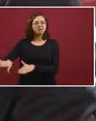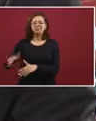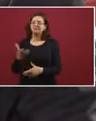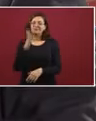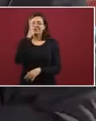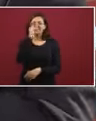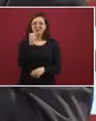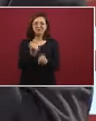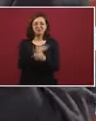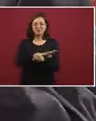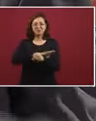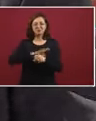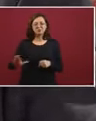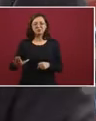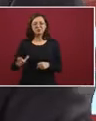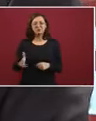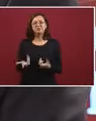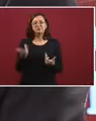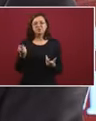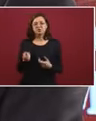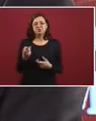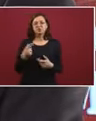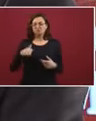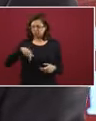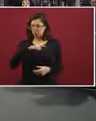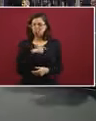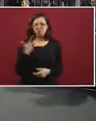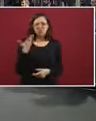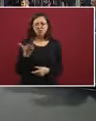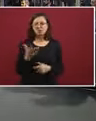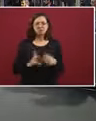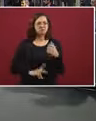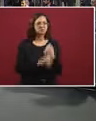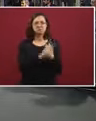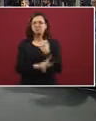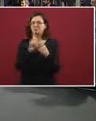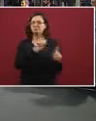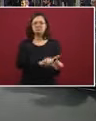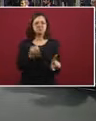valer en todos los organismos multilaterales. A usted.